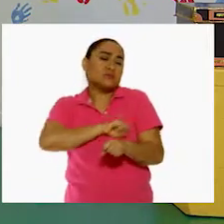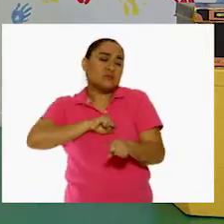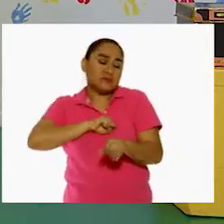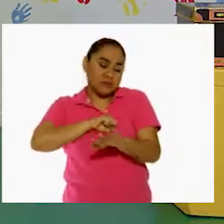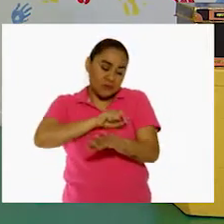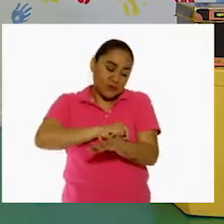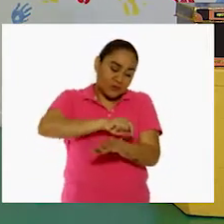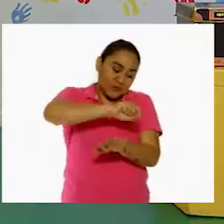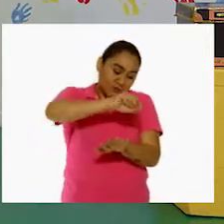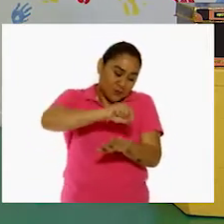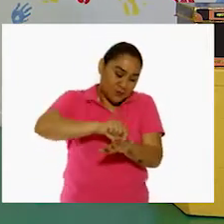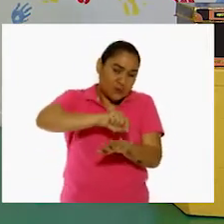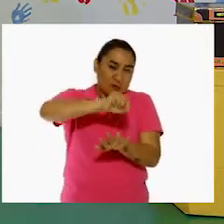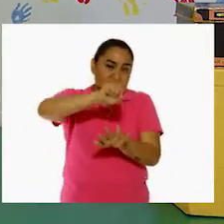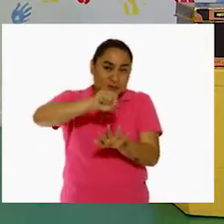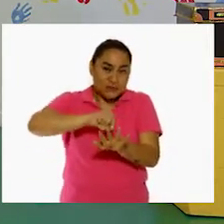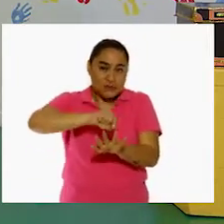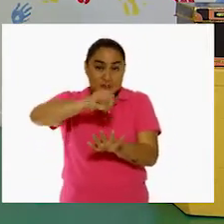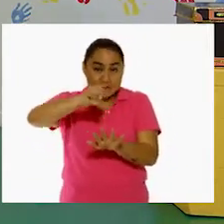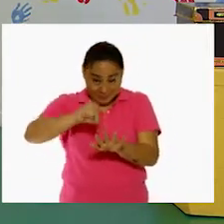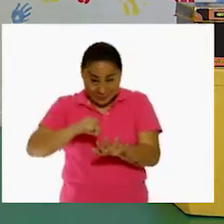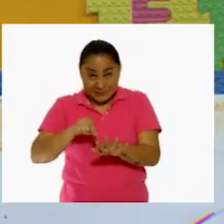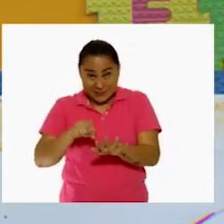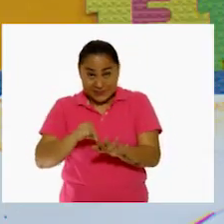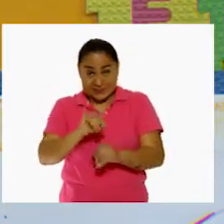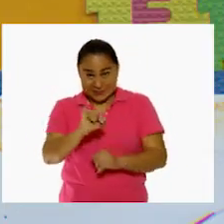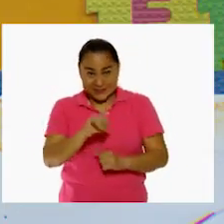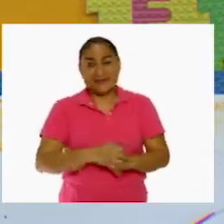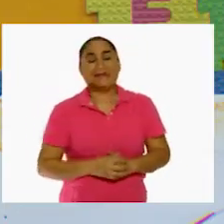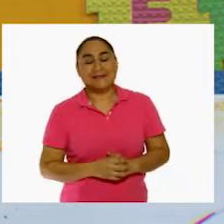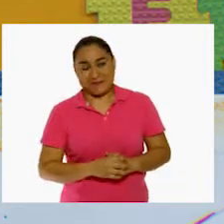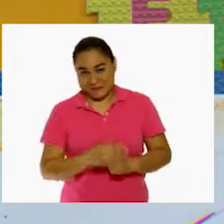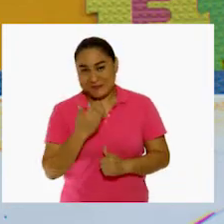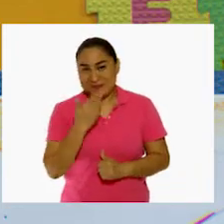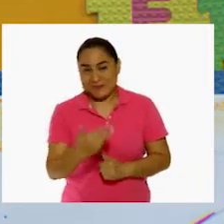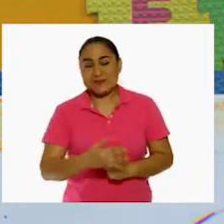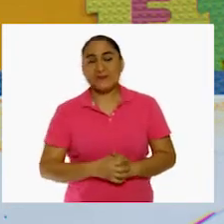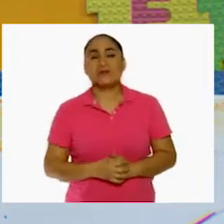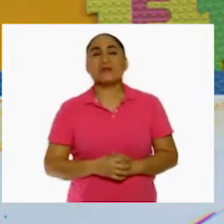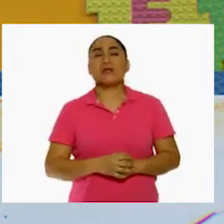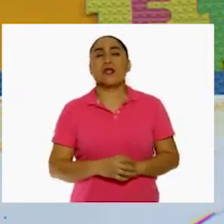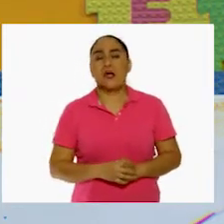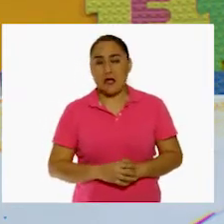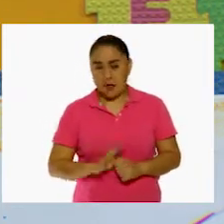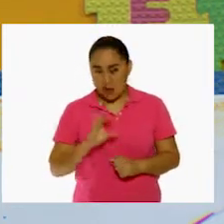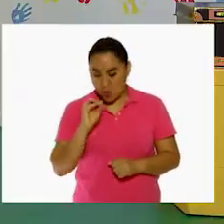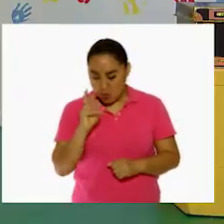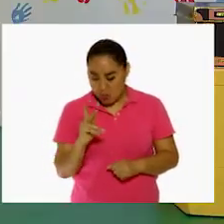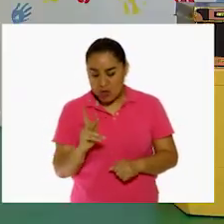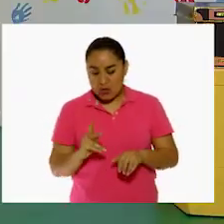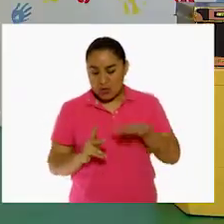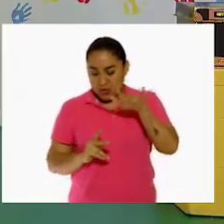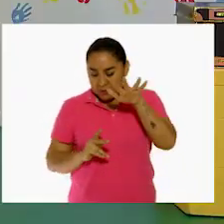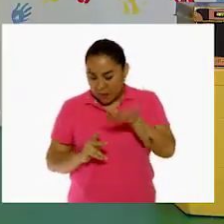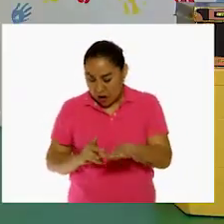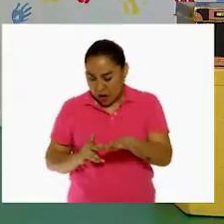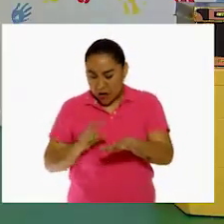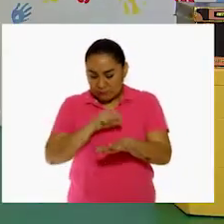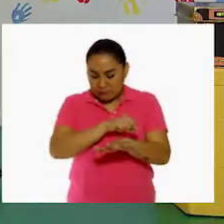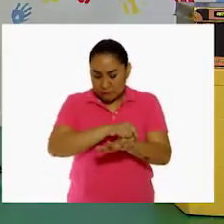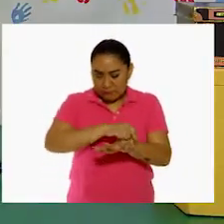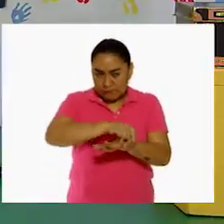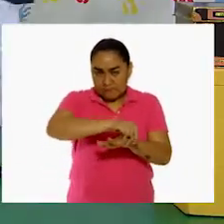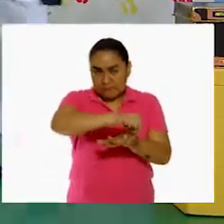sí. ¿Sí? Sí. Ok. Perfecto. La silueta. La silueta. Muy bien, la silueta. Muy bien, muy bien.